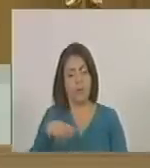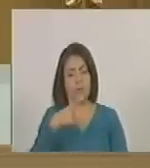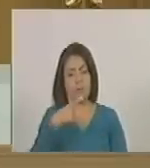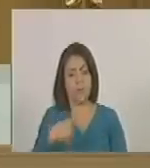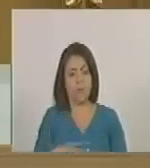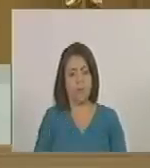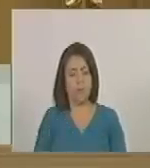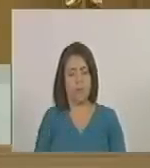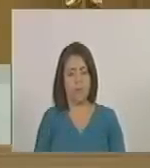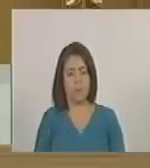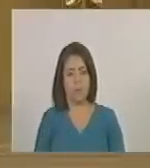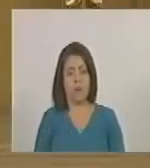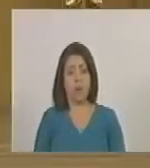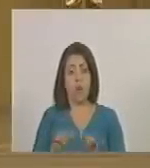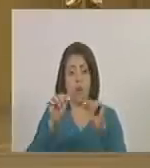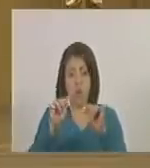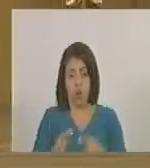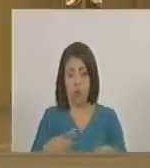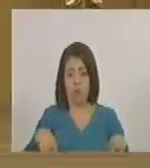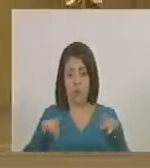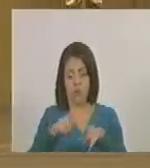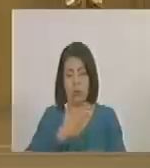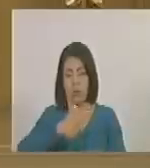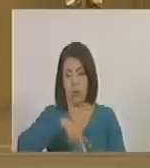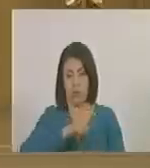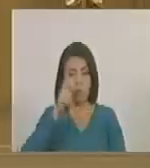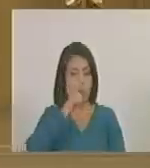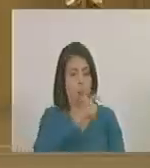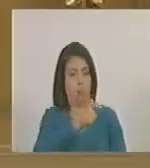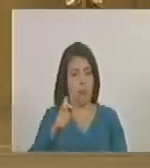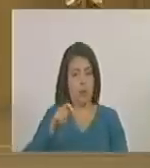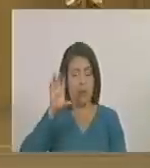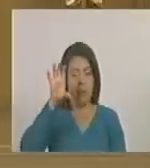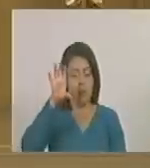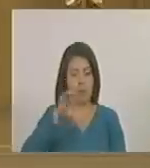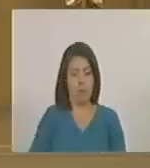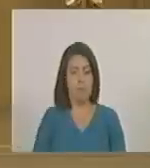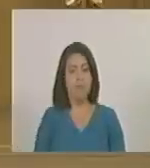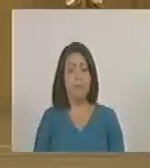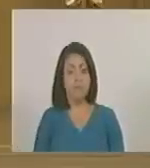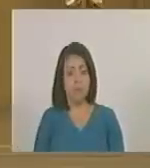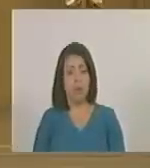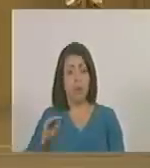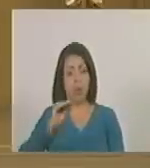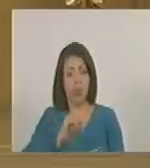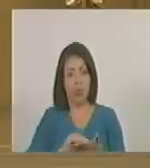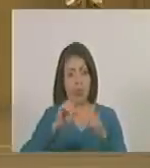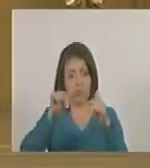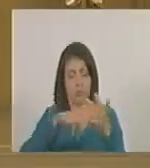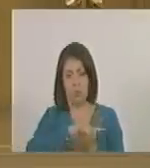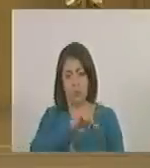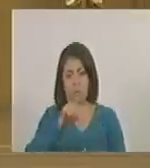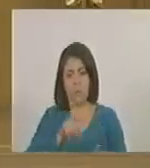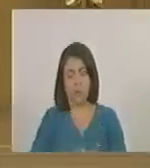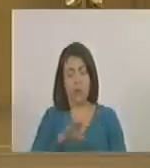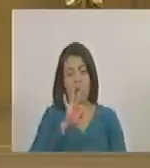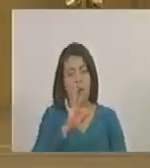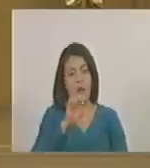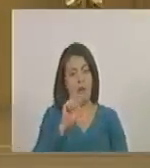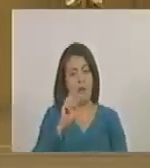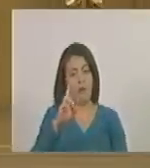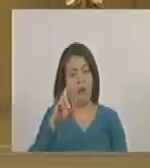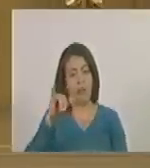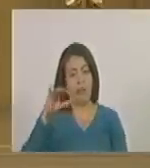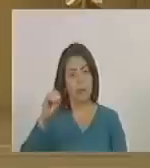decimos que lo que hoy ocurre en nuestro pueblo, en nuestro país, es la reivindicación absoluta a Fabricio y